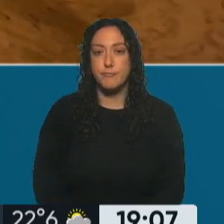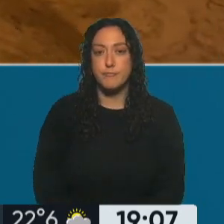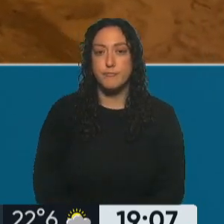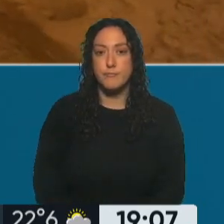eh yeah